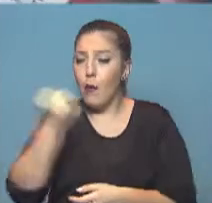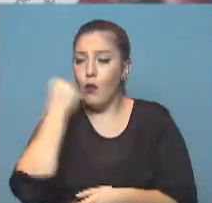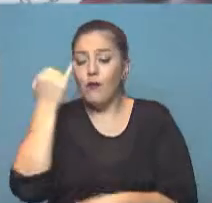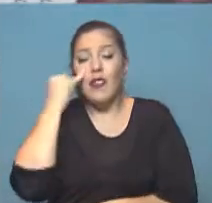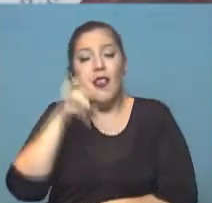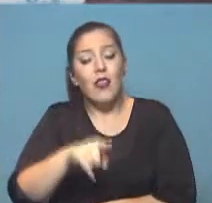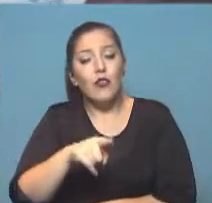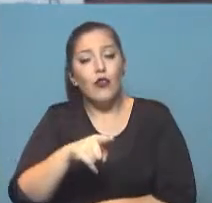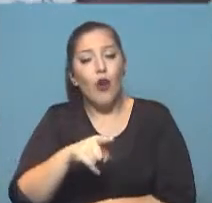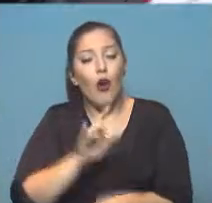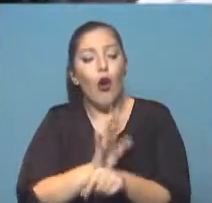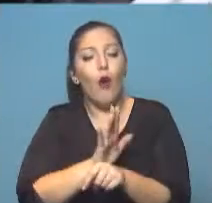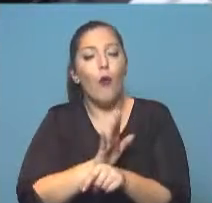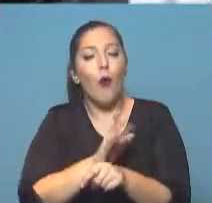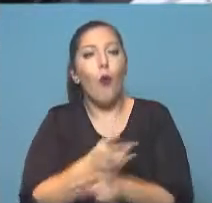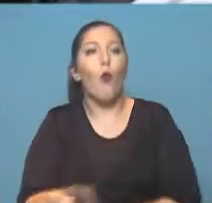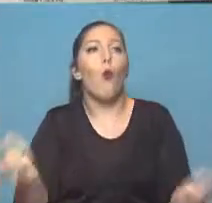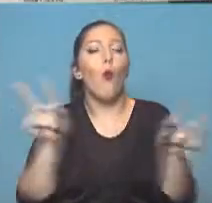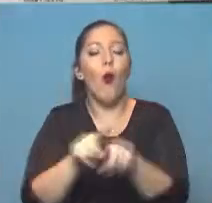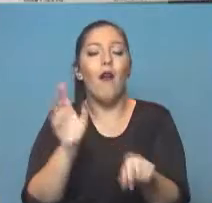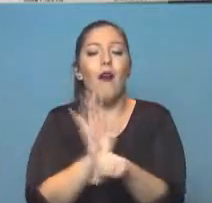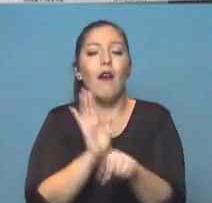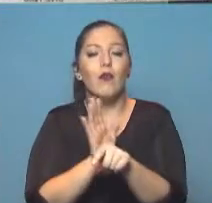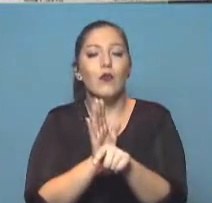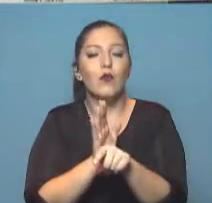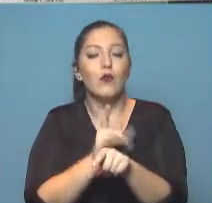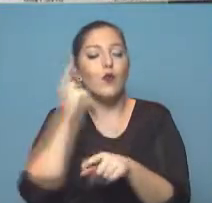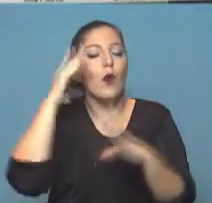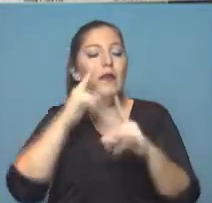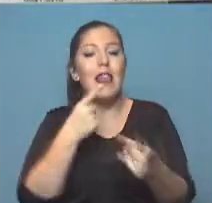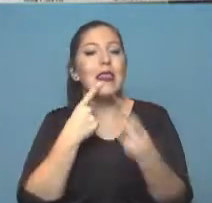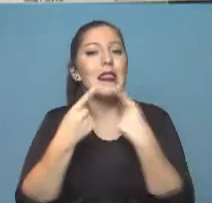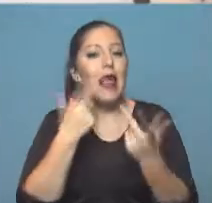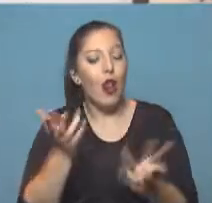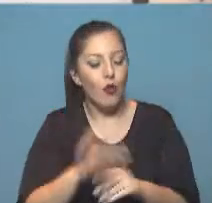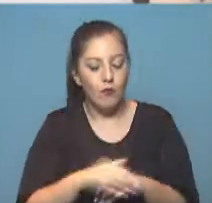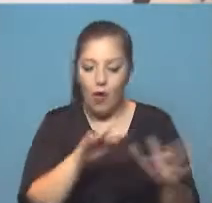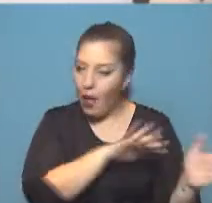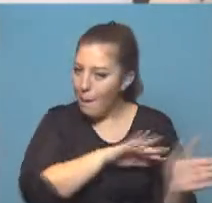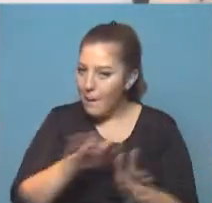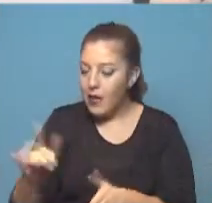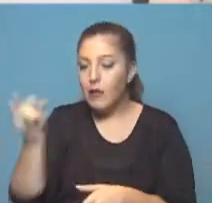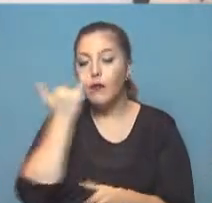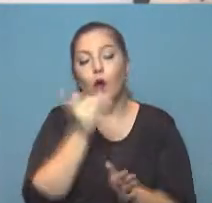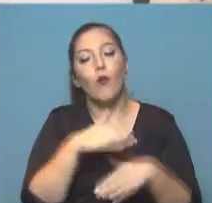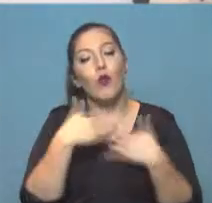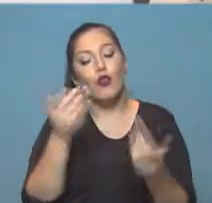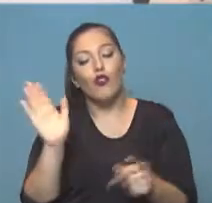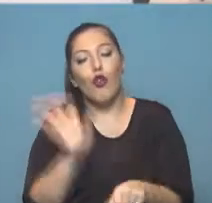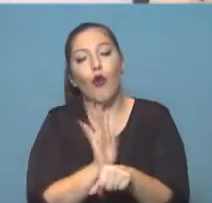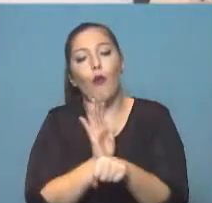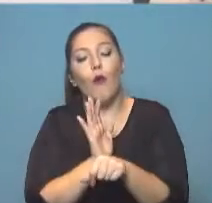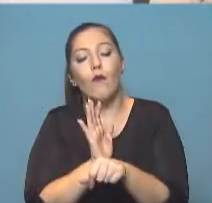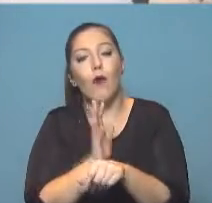esto revitaliza su capacidad de diálogo interno. Pero, por otro lado, y por eso digo que todo esto está muy